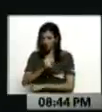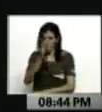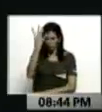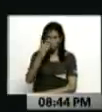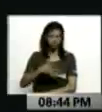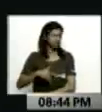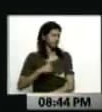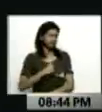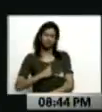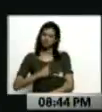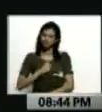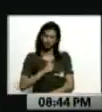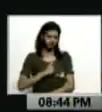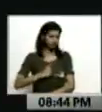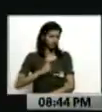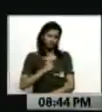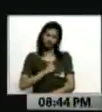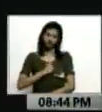a